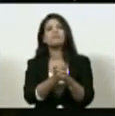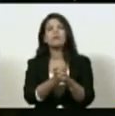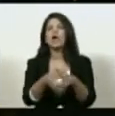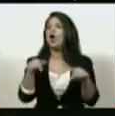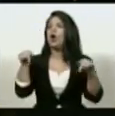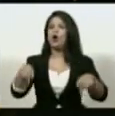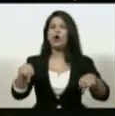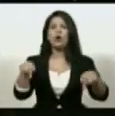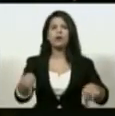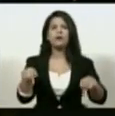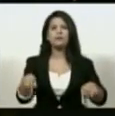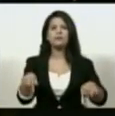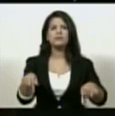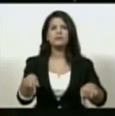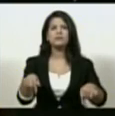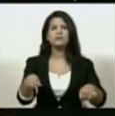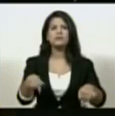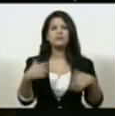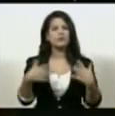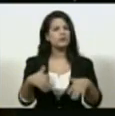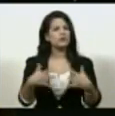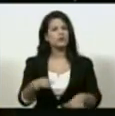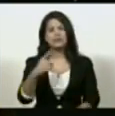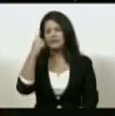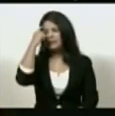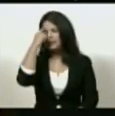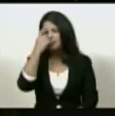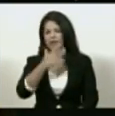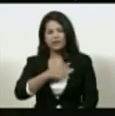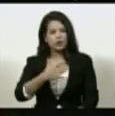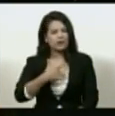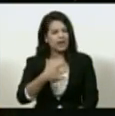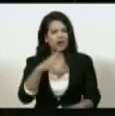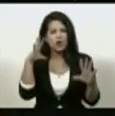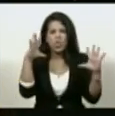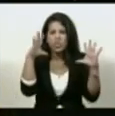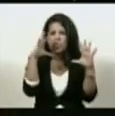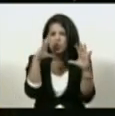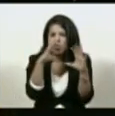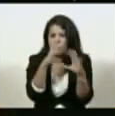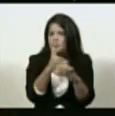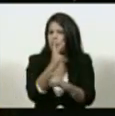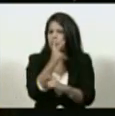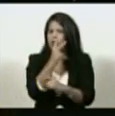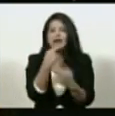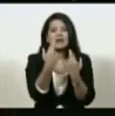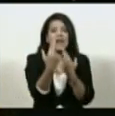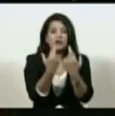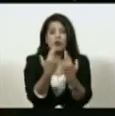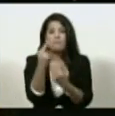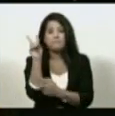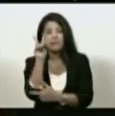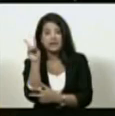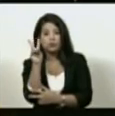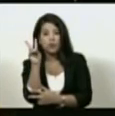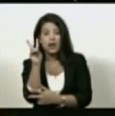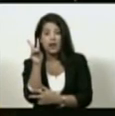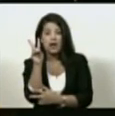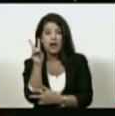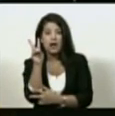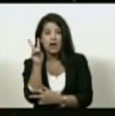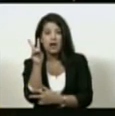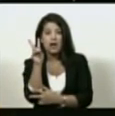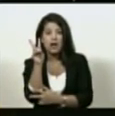día tenebroso, oscuro en las relaciones, no nada más entre Venezuela